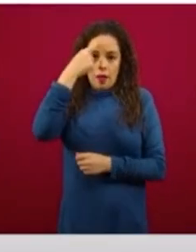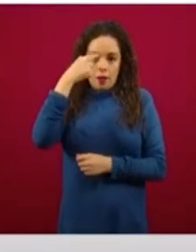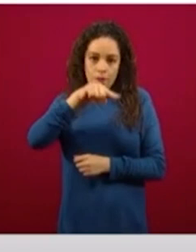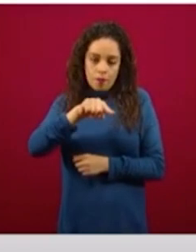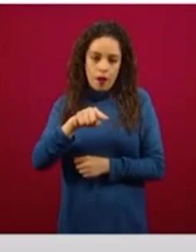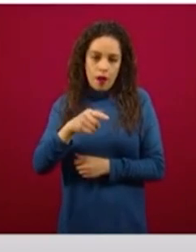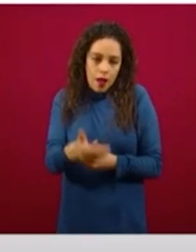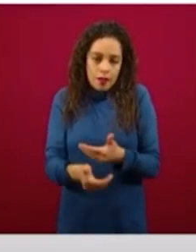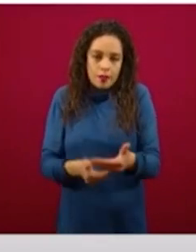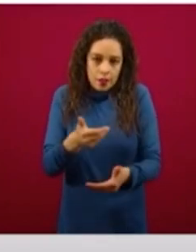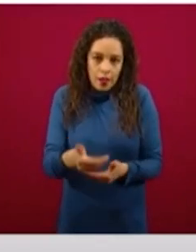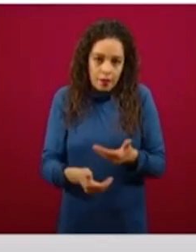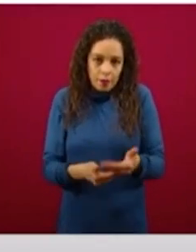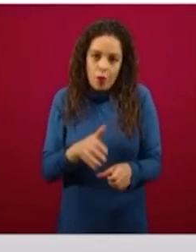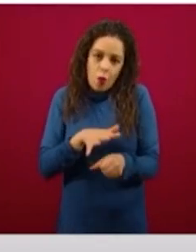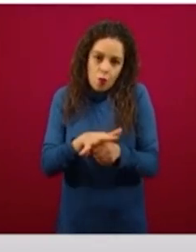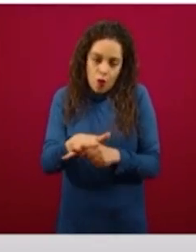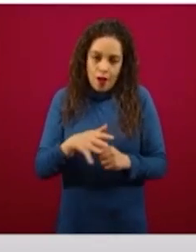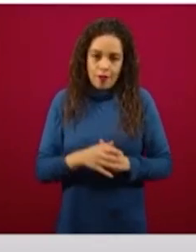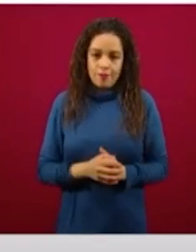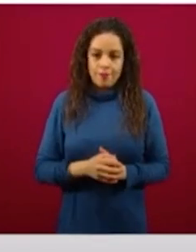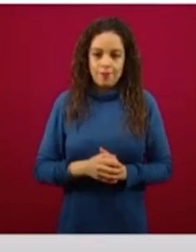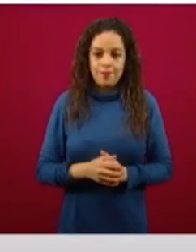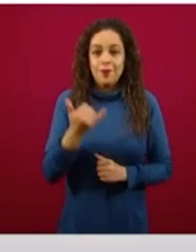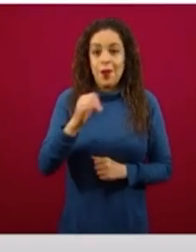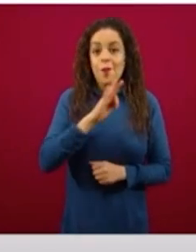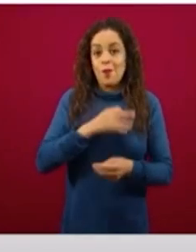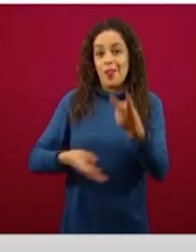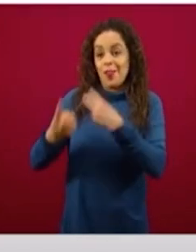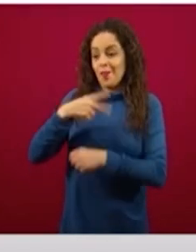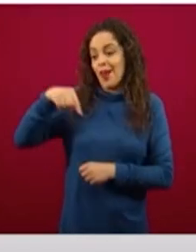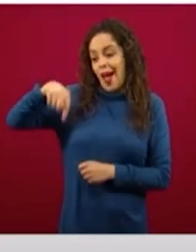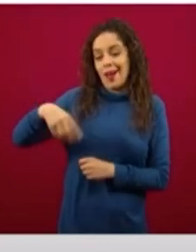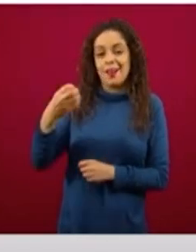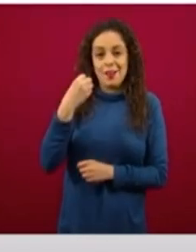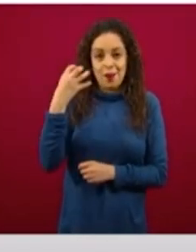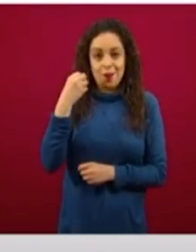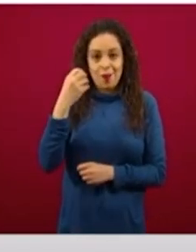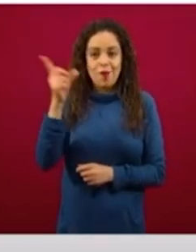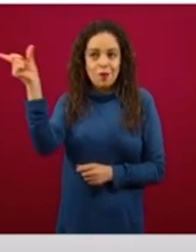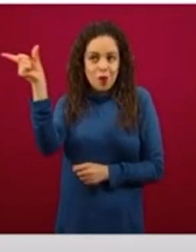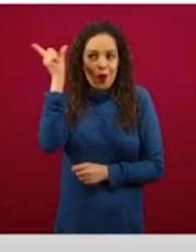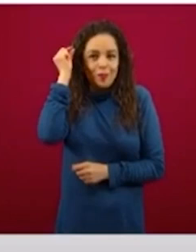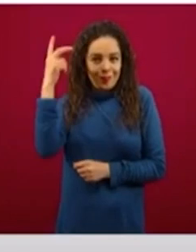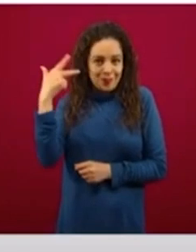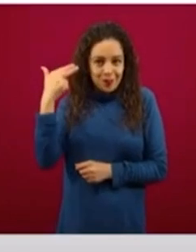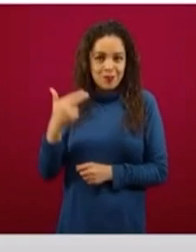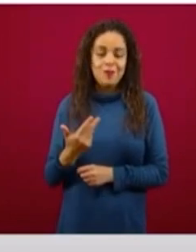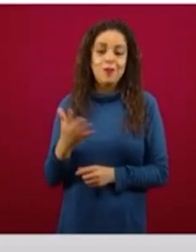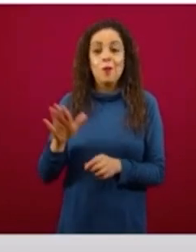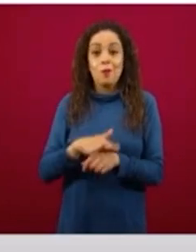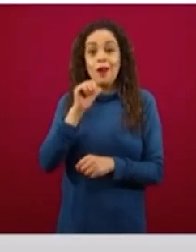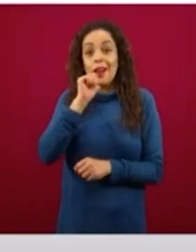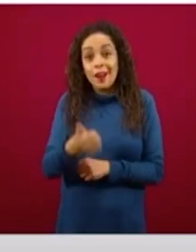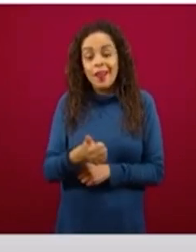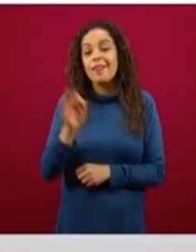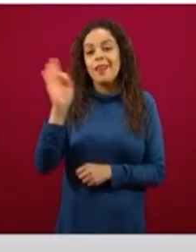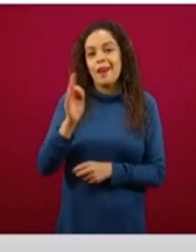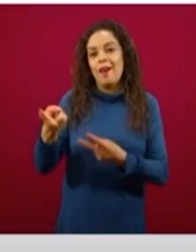venir a la conferencia con el pelito corto si no ya estaríamos con el pelo más largo este